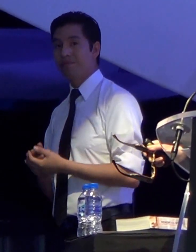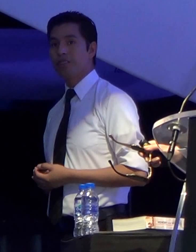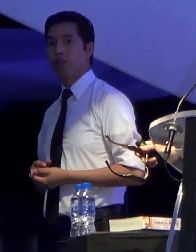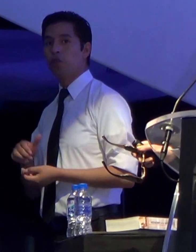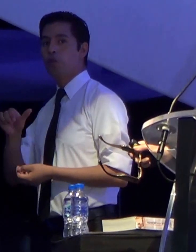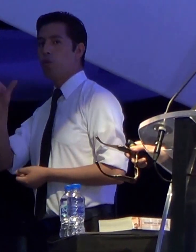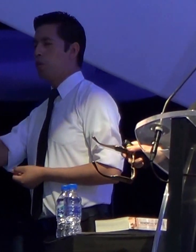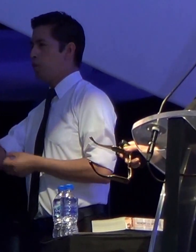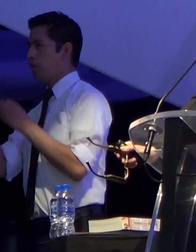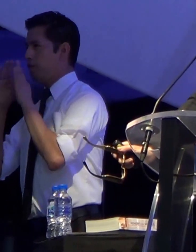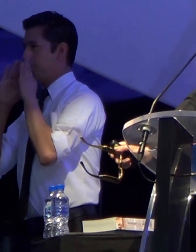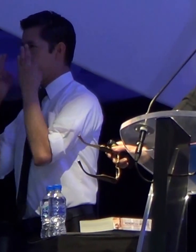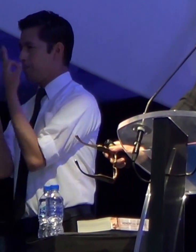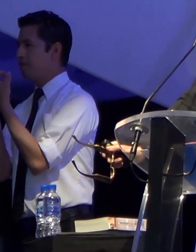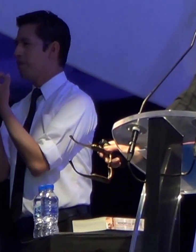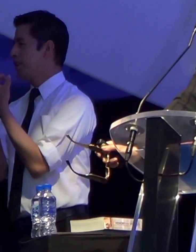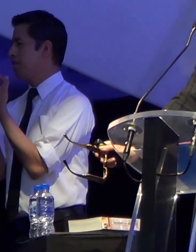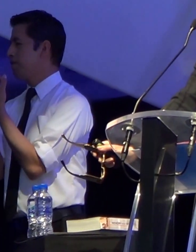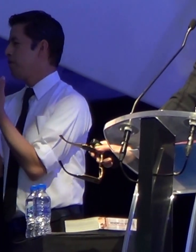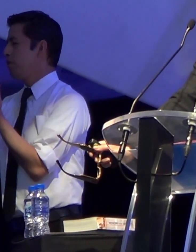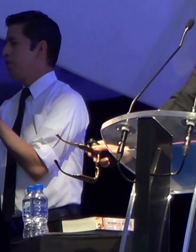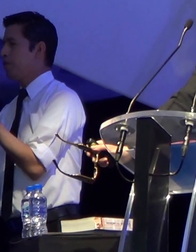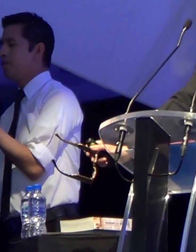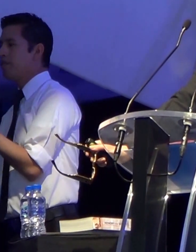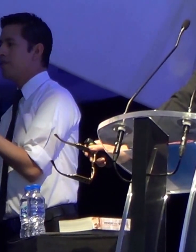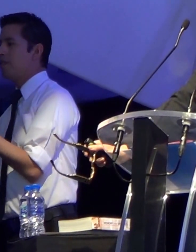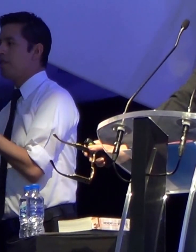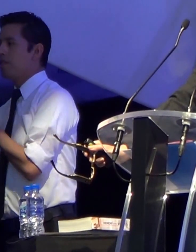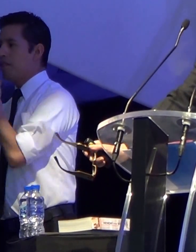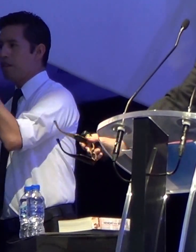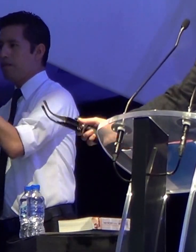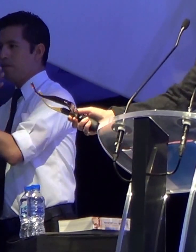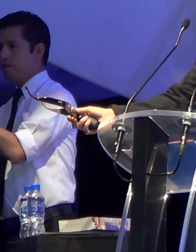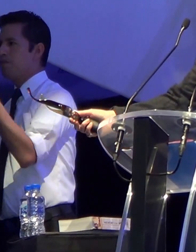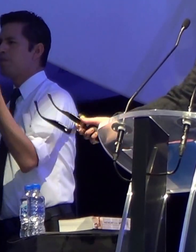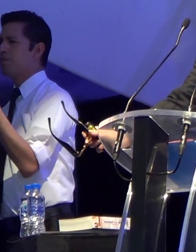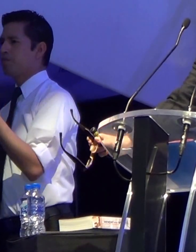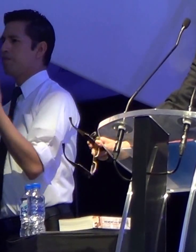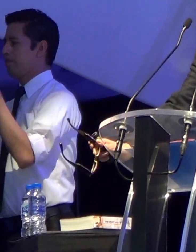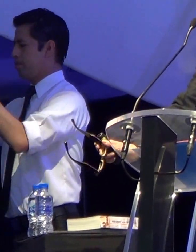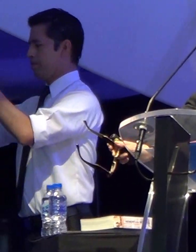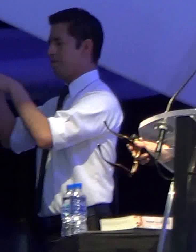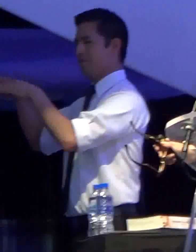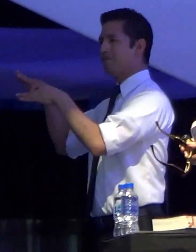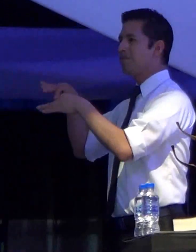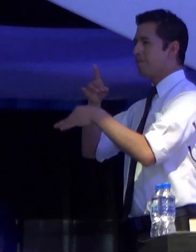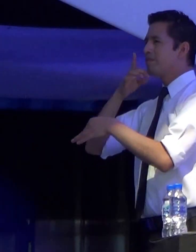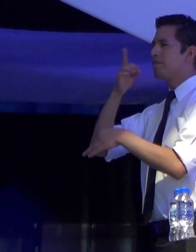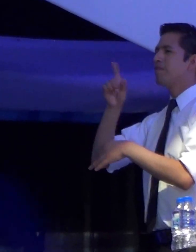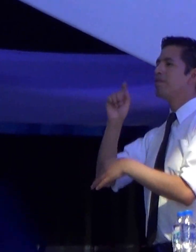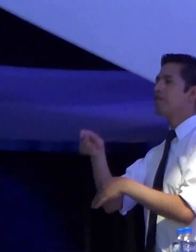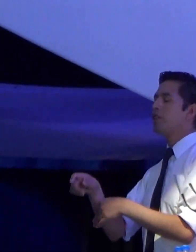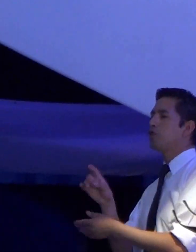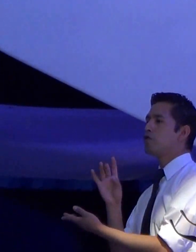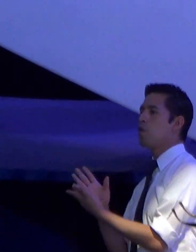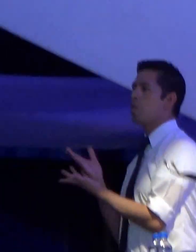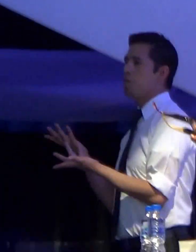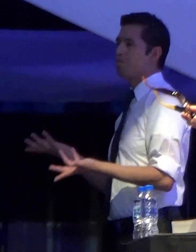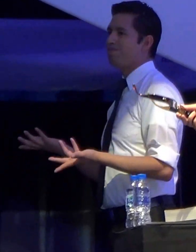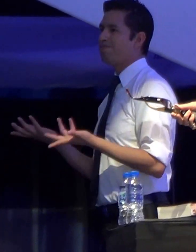otra forma, mucho menor, que es la declaración, que es un texto, como su propia naturaleza indica, de carácter,